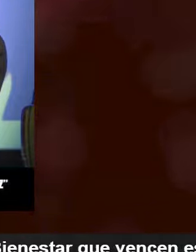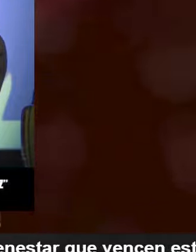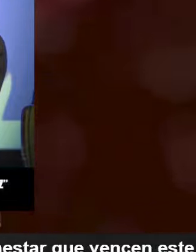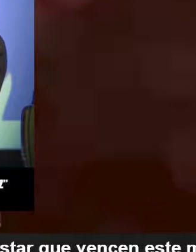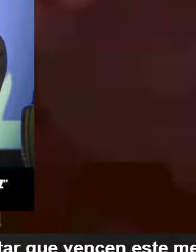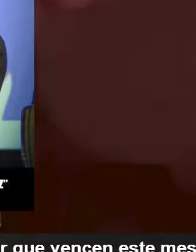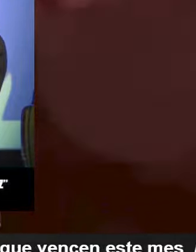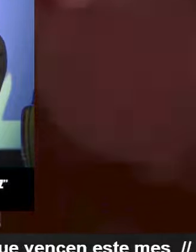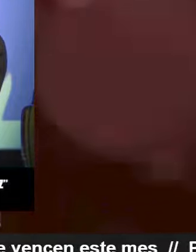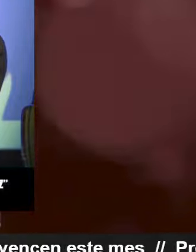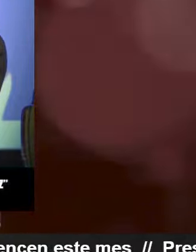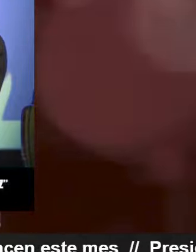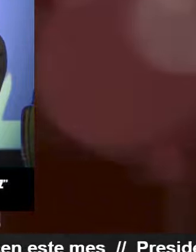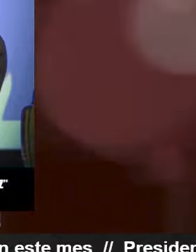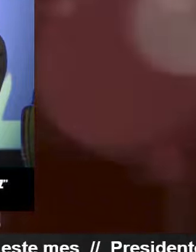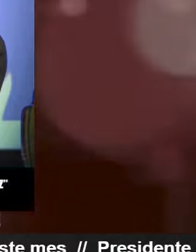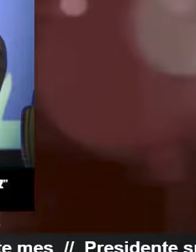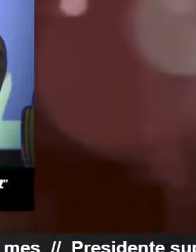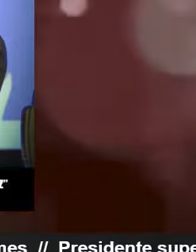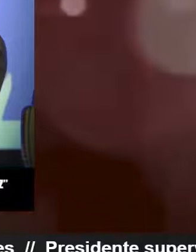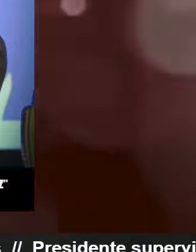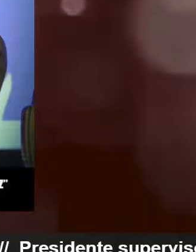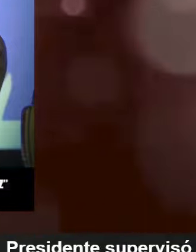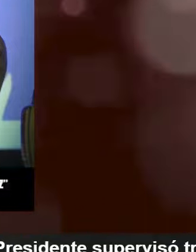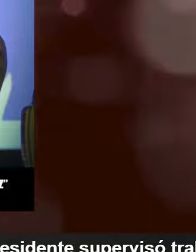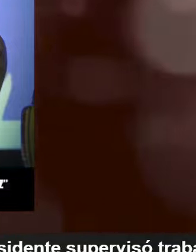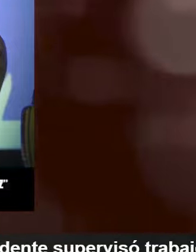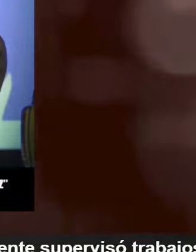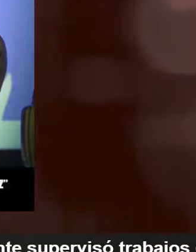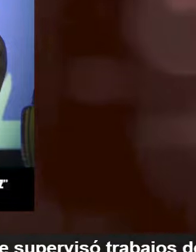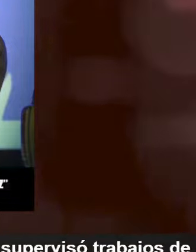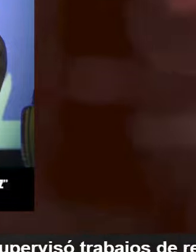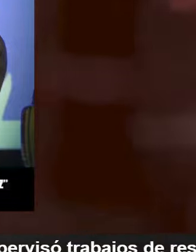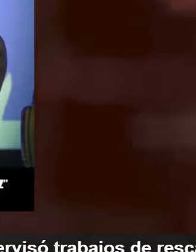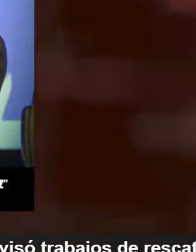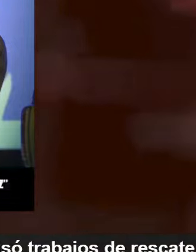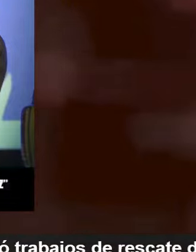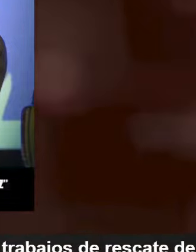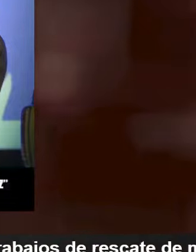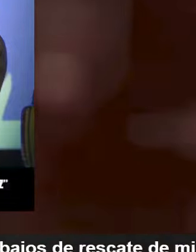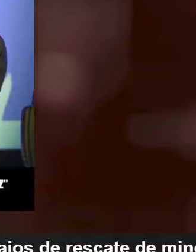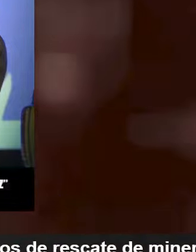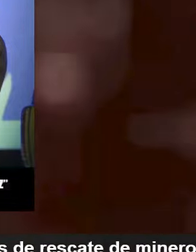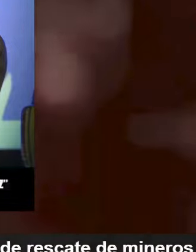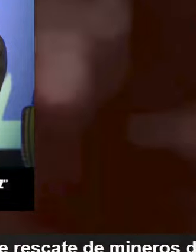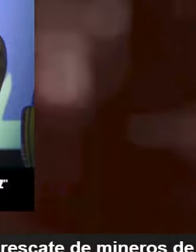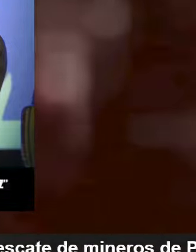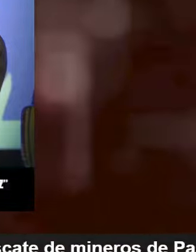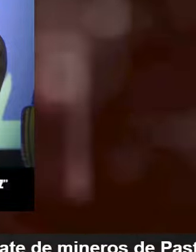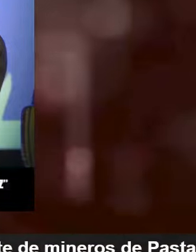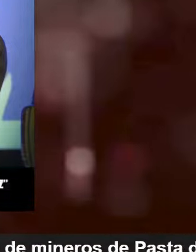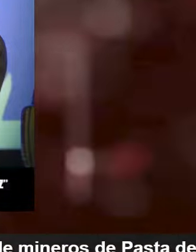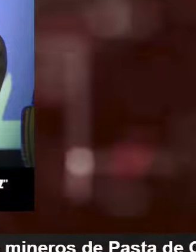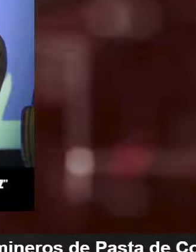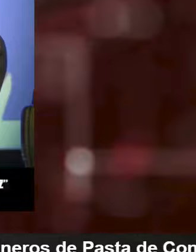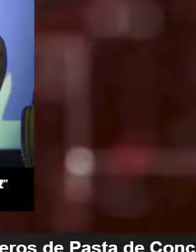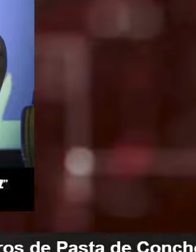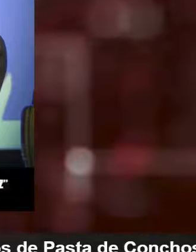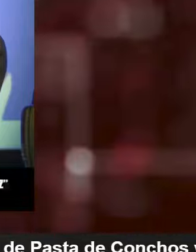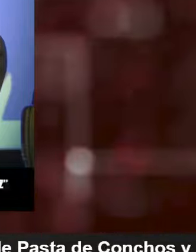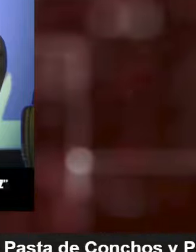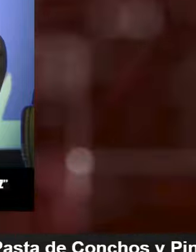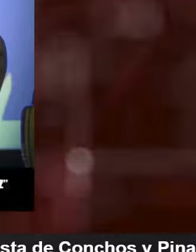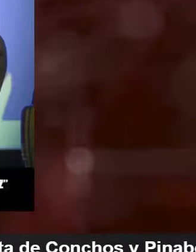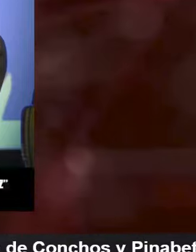diputados y claramente el representante de morena eh el eh Pues deja eh